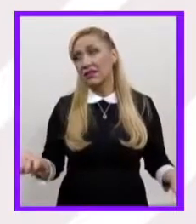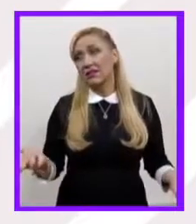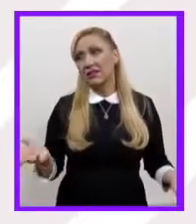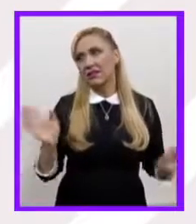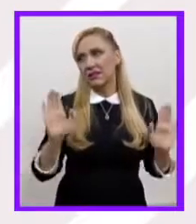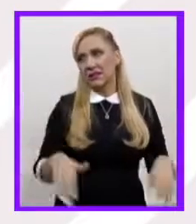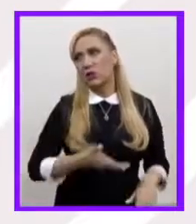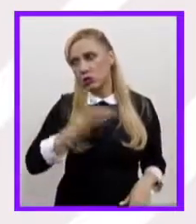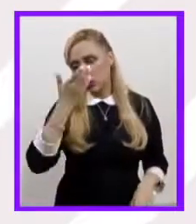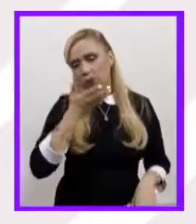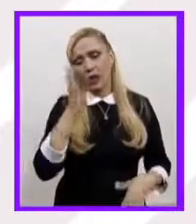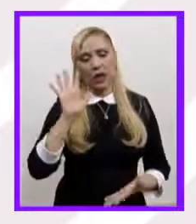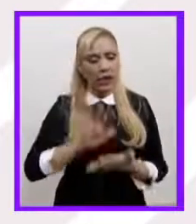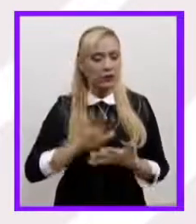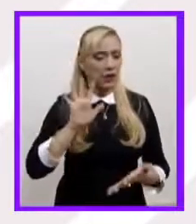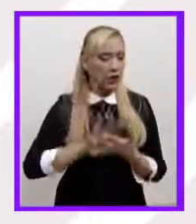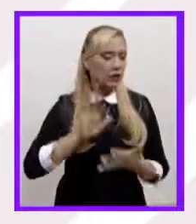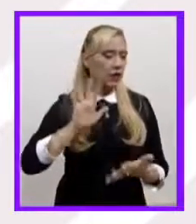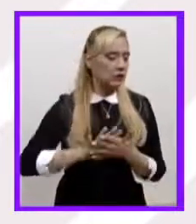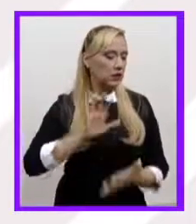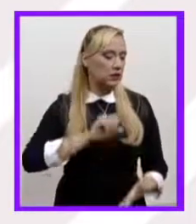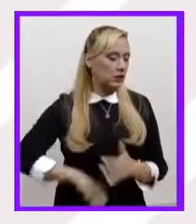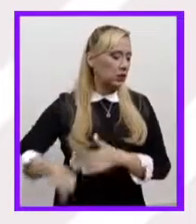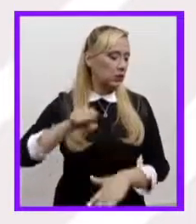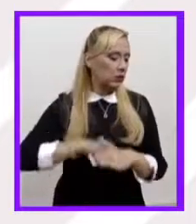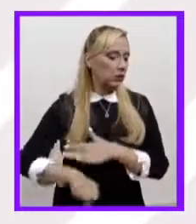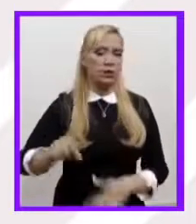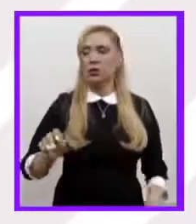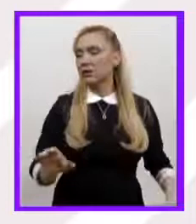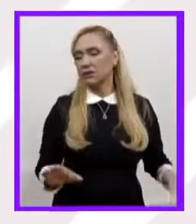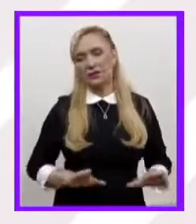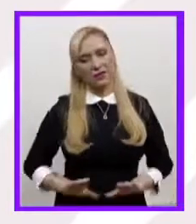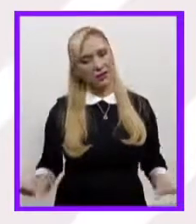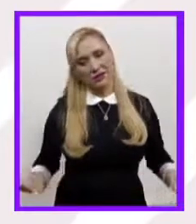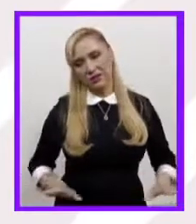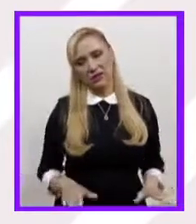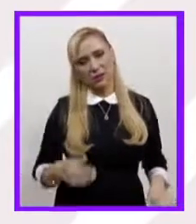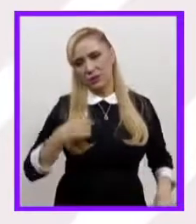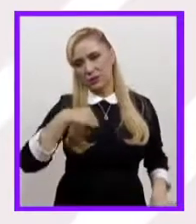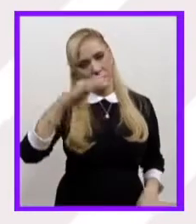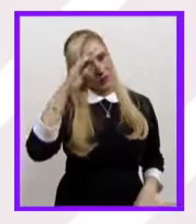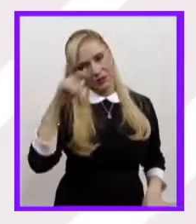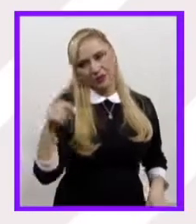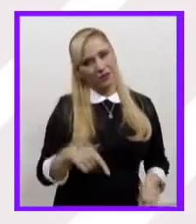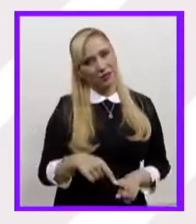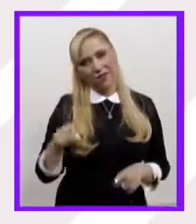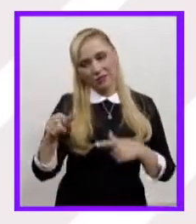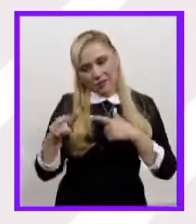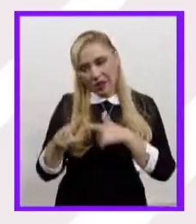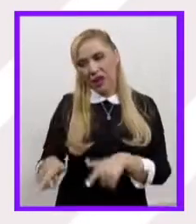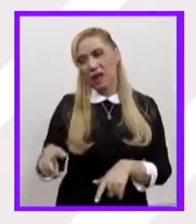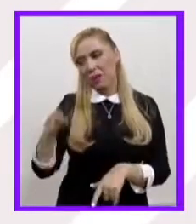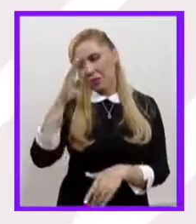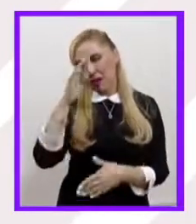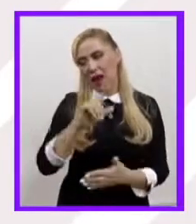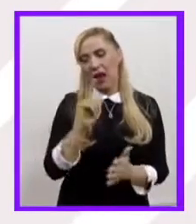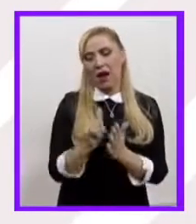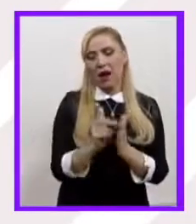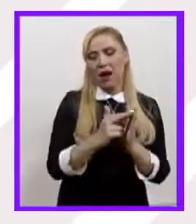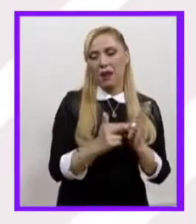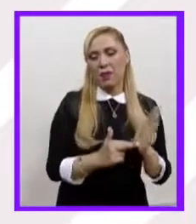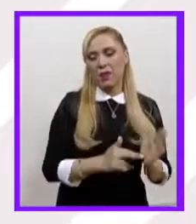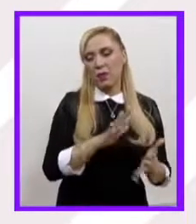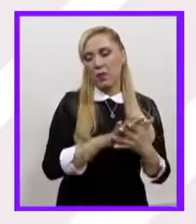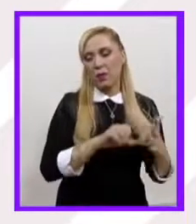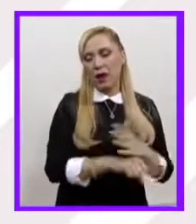punitiva, ¿no? Que es un concepto que últimamente se discute mucho. Yo también creo que no podemos seguir creyendo que el Código Penal va a resolvernos